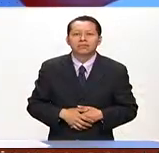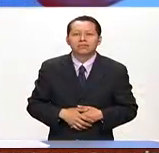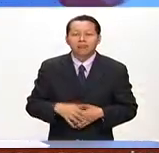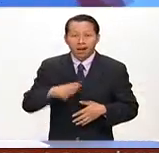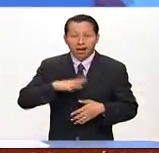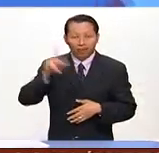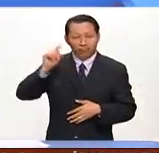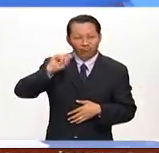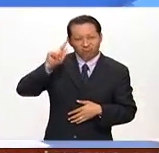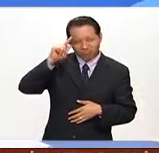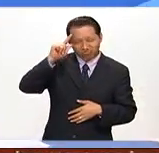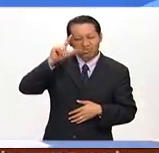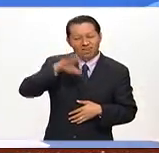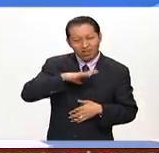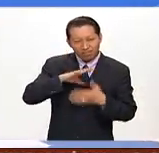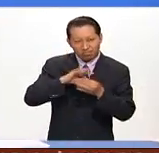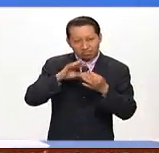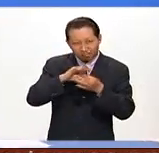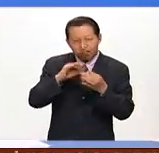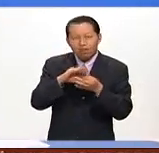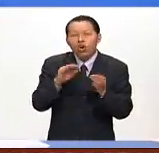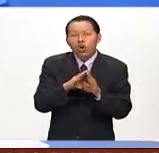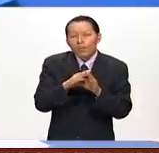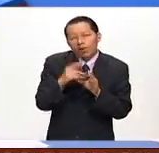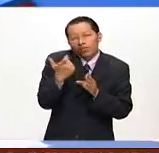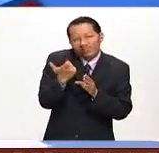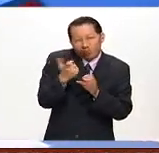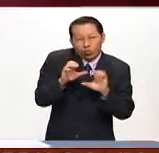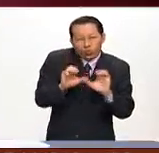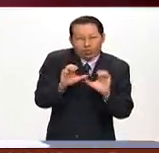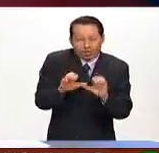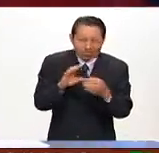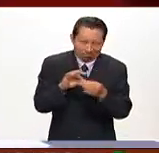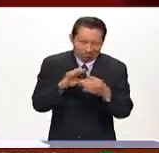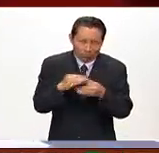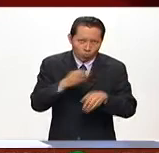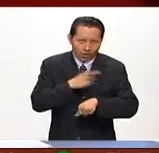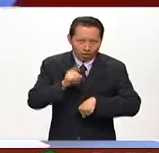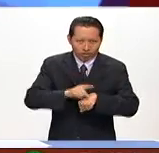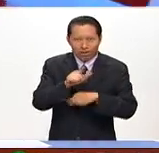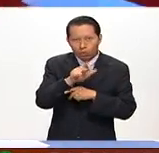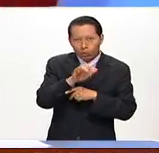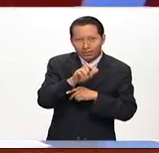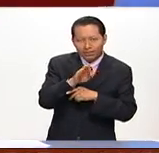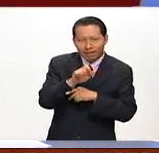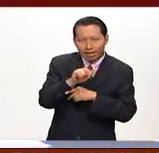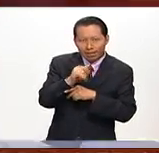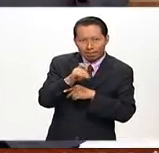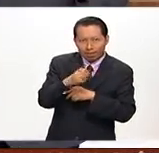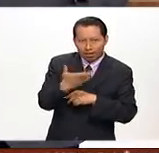Nuestro experto en finanzas nos dice cómo cuidar nuestro dinero. Buenos días a Luis Felipe Piz.